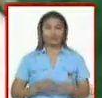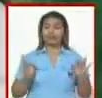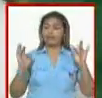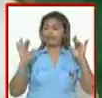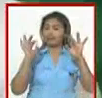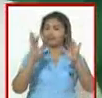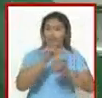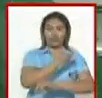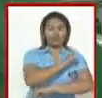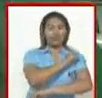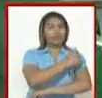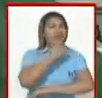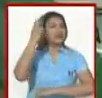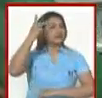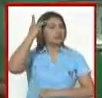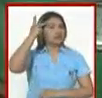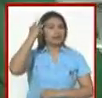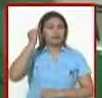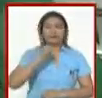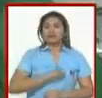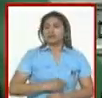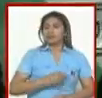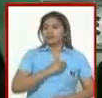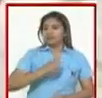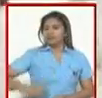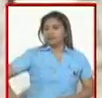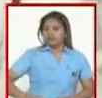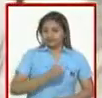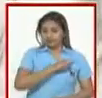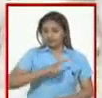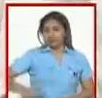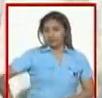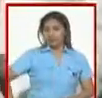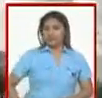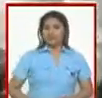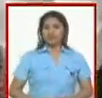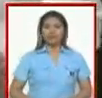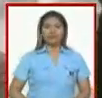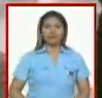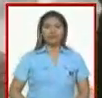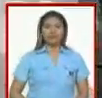este evento asistieron autoridades políticas de la gobernación y de la alcaldía municipal